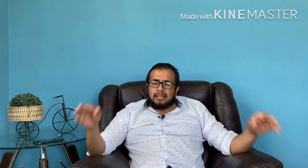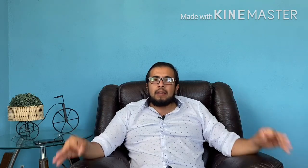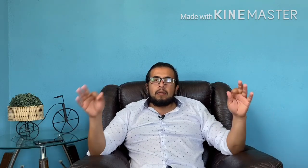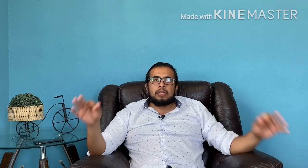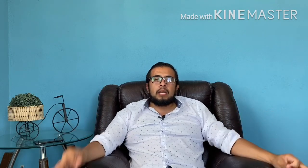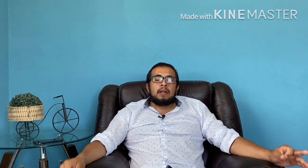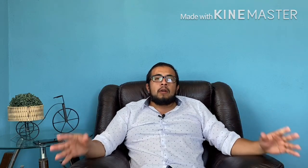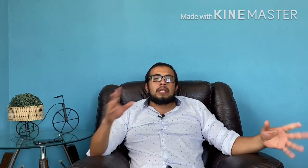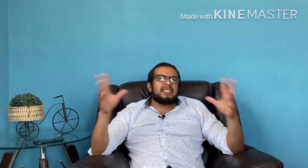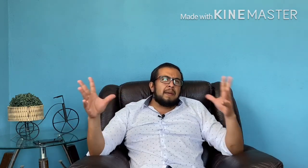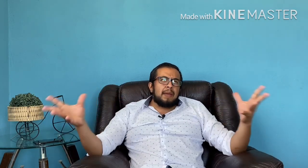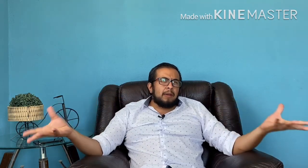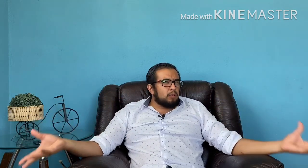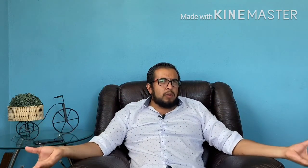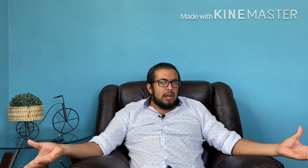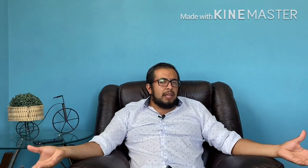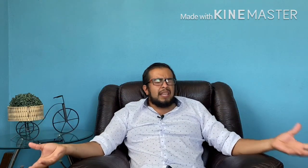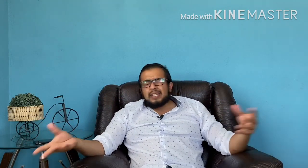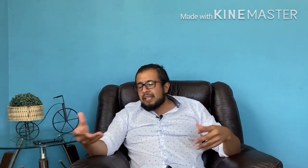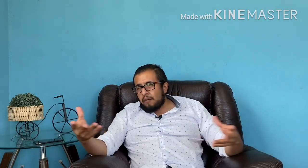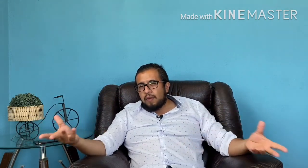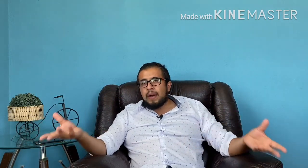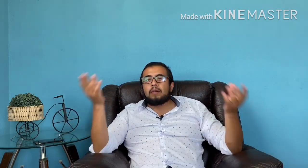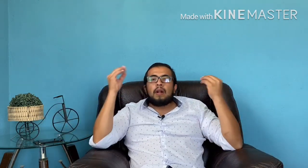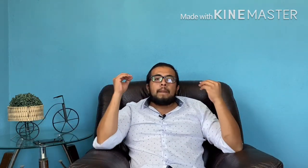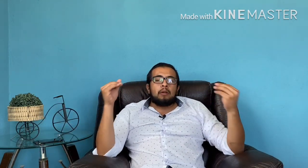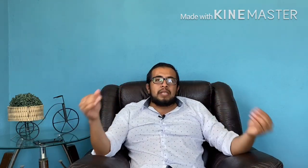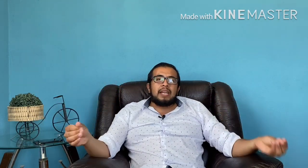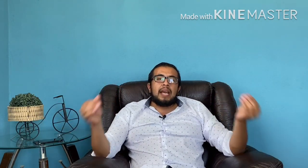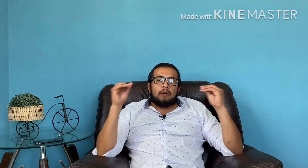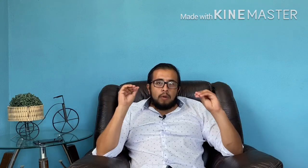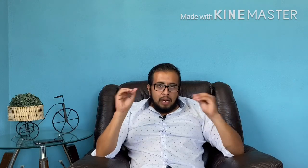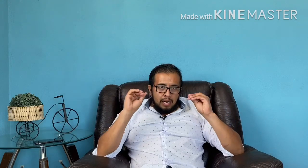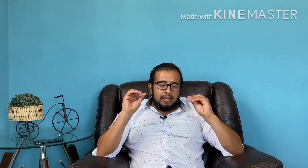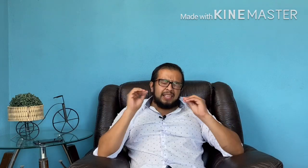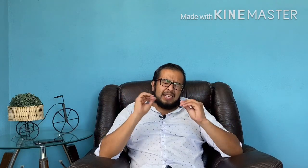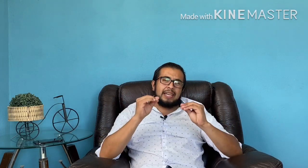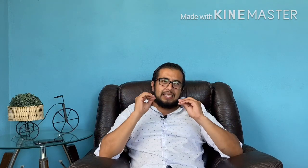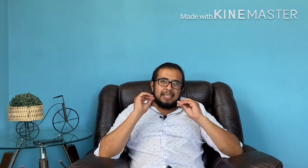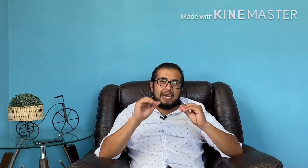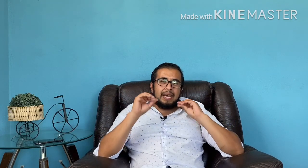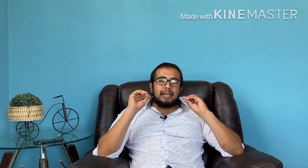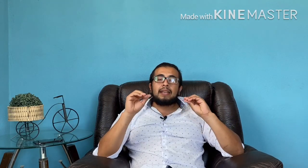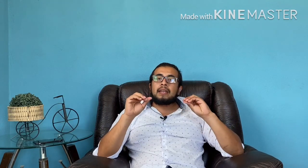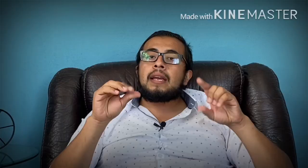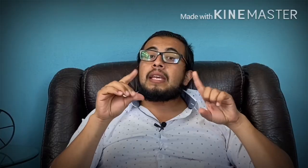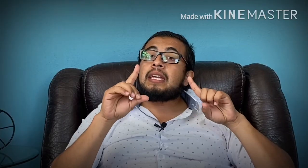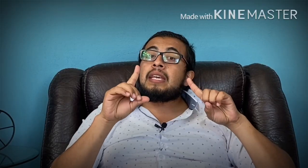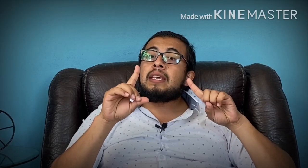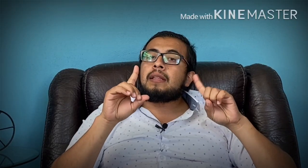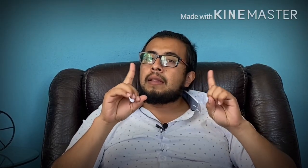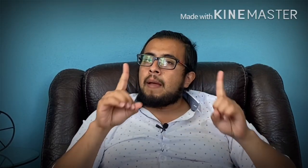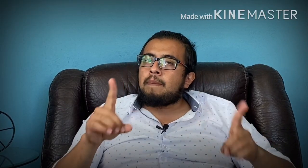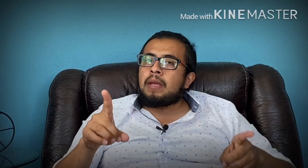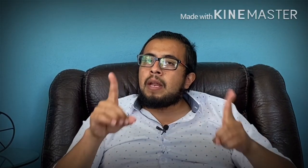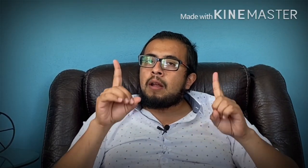línea sí o sí. Pues el sistema híbrido es una realidad, ya está confirmado, pero sería una realidad que las clases arrancan en línea.